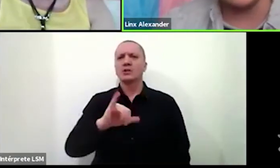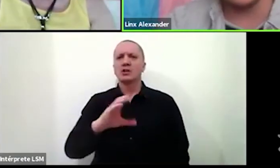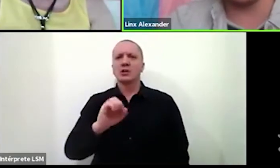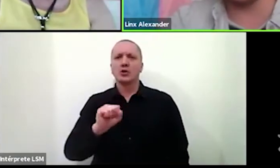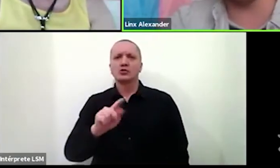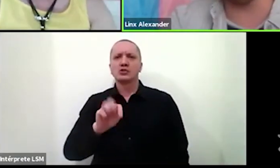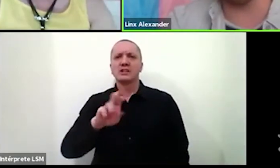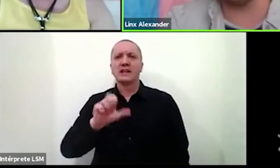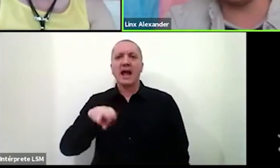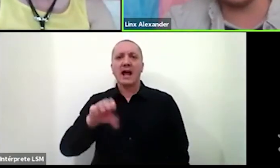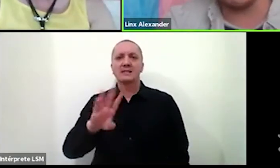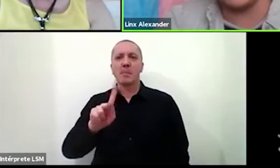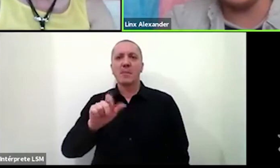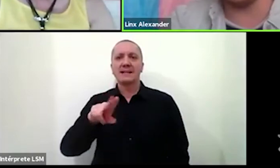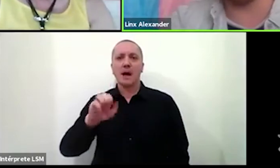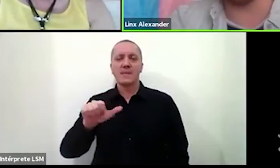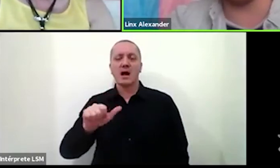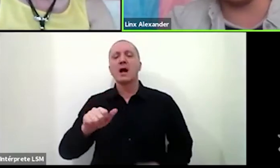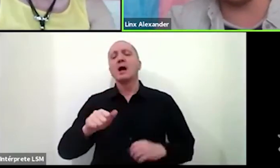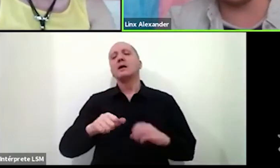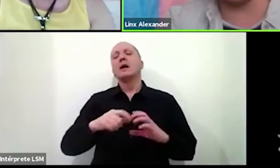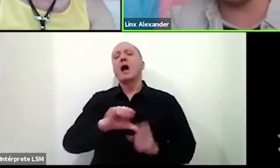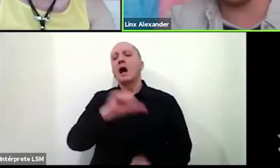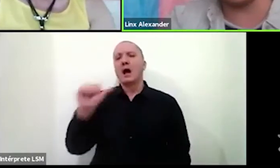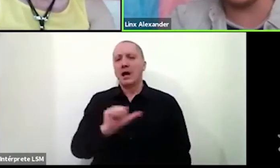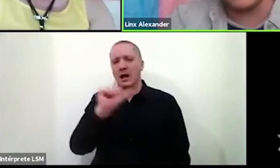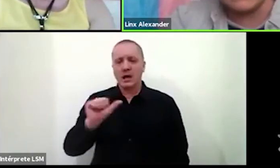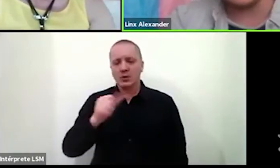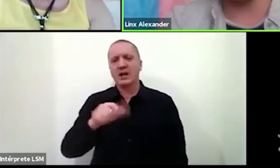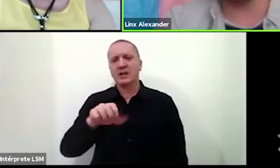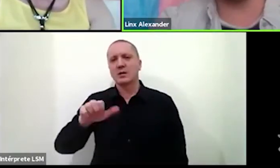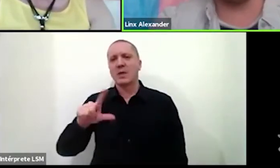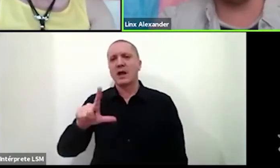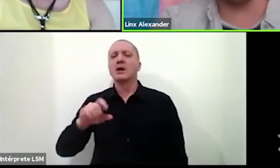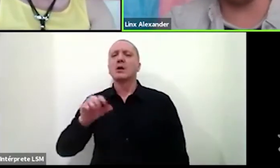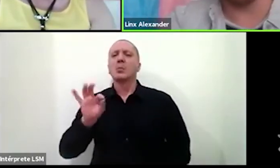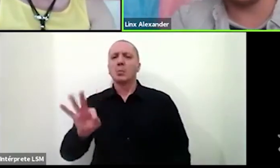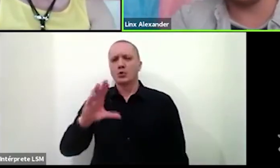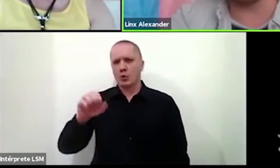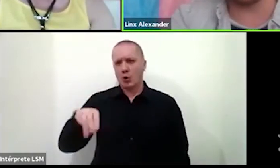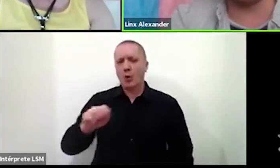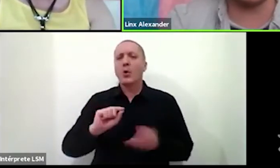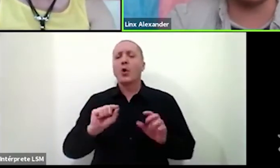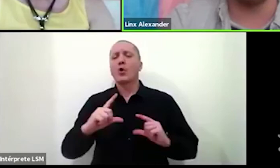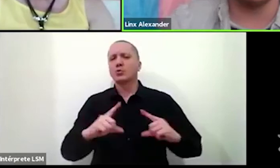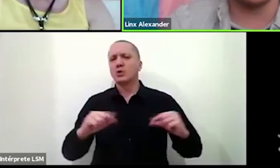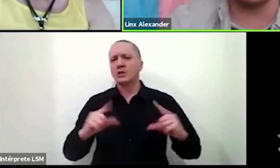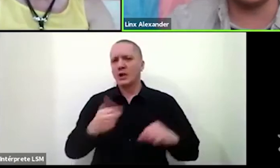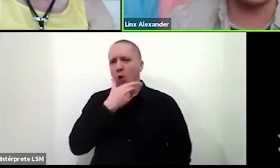chicostranspanamá@gmail.com, el Facebook Hombres Trans Panamá, la página web ftmpanamá.com y el Twitter Hombres Trans